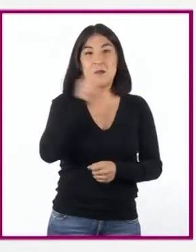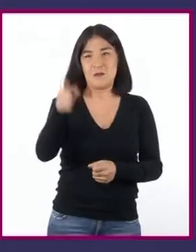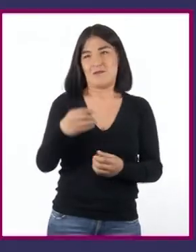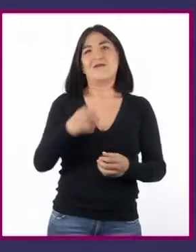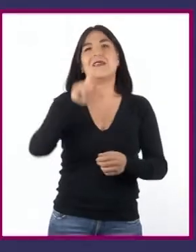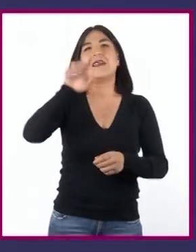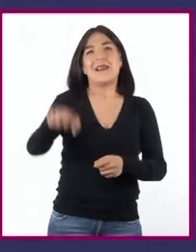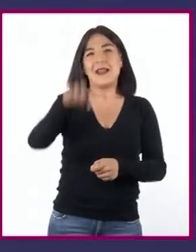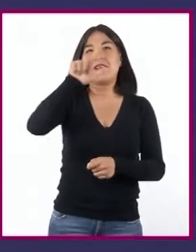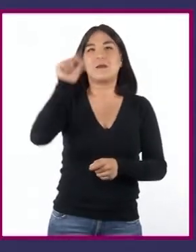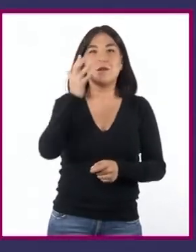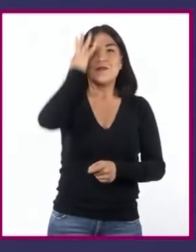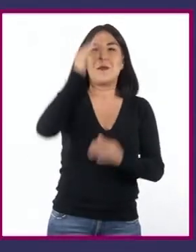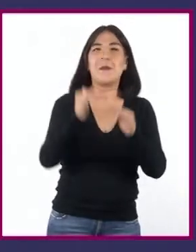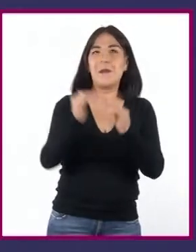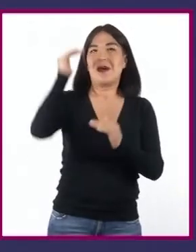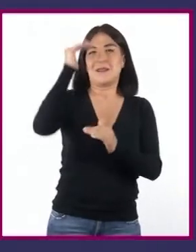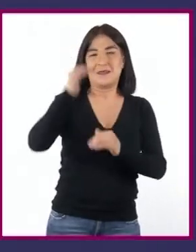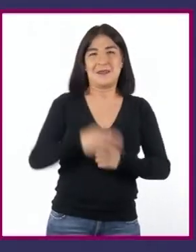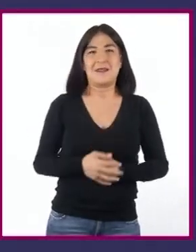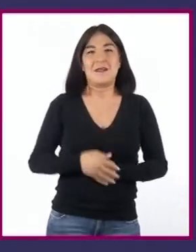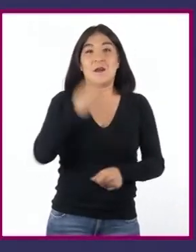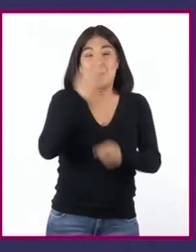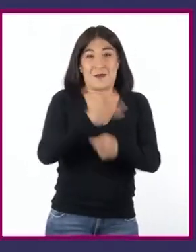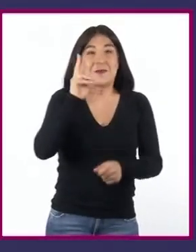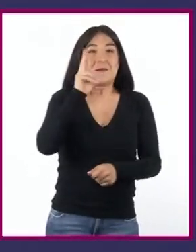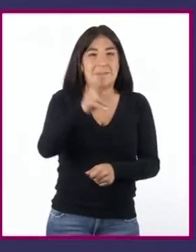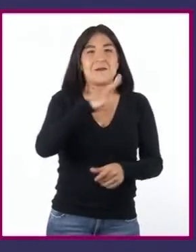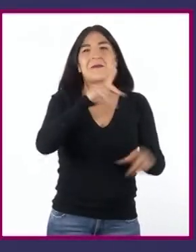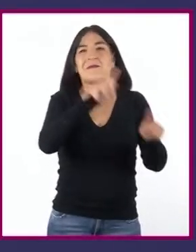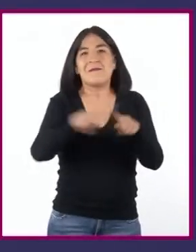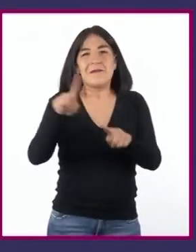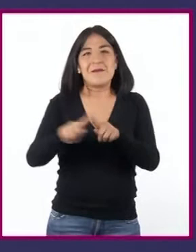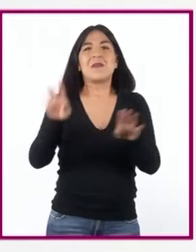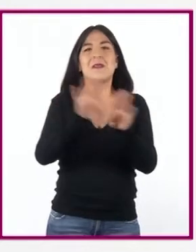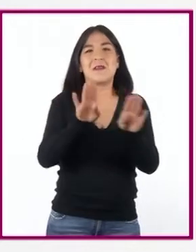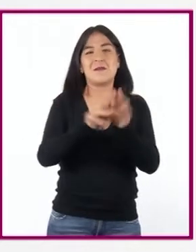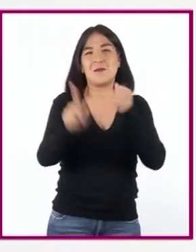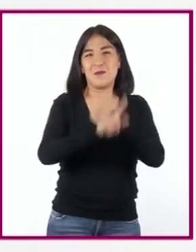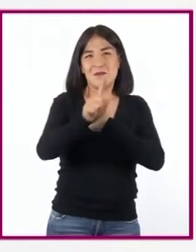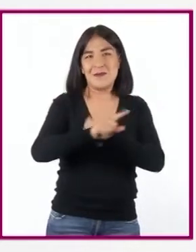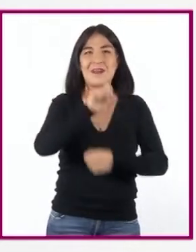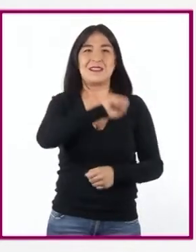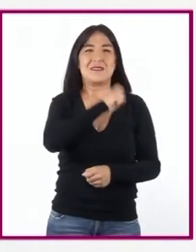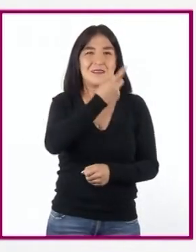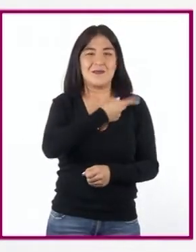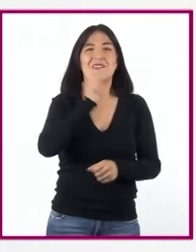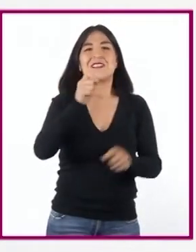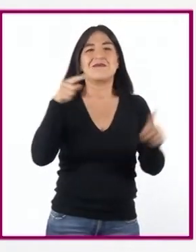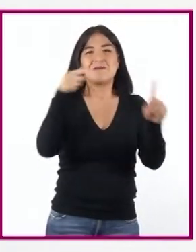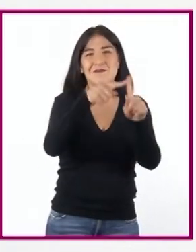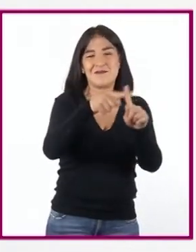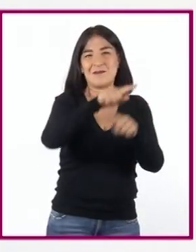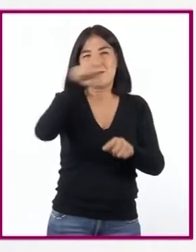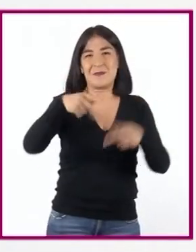avanzada. Como vimos, existen muchas complicaciones y problemas de salud que afectan a las personas por los estilos de